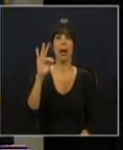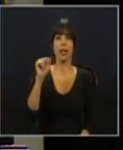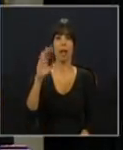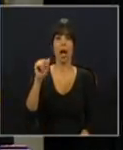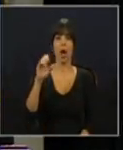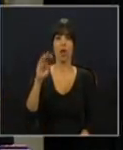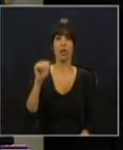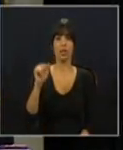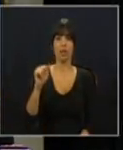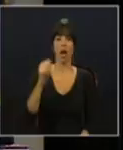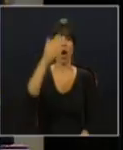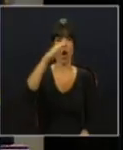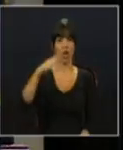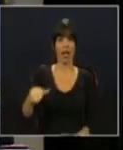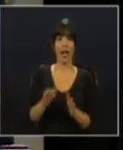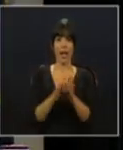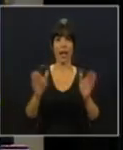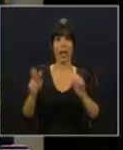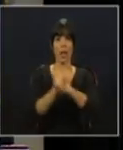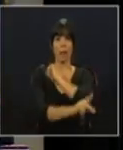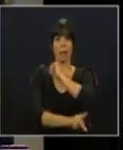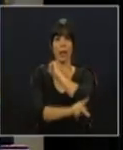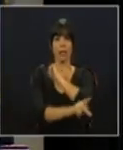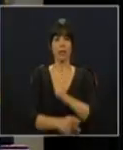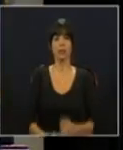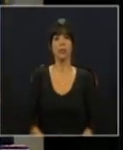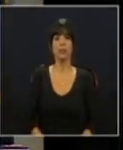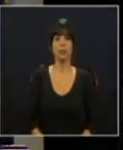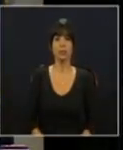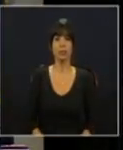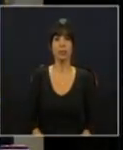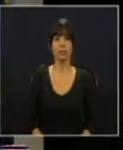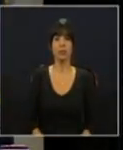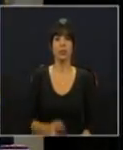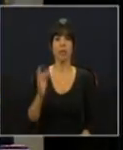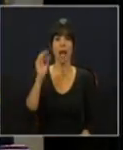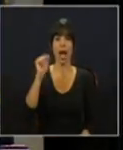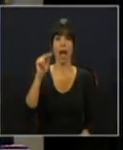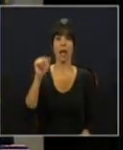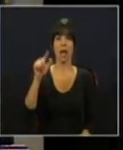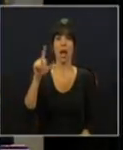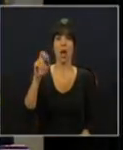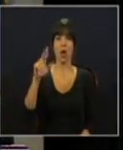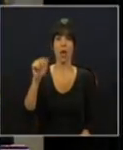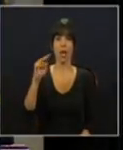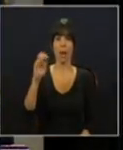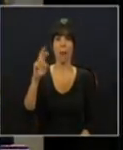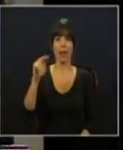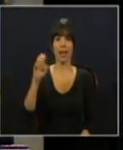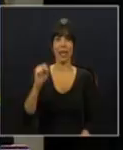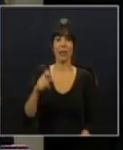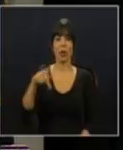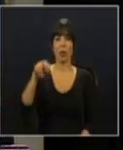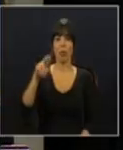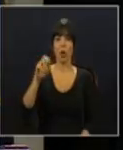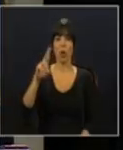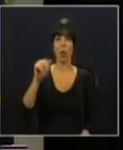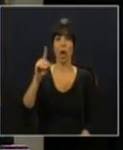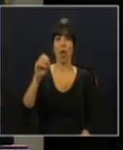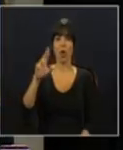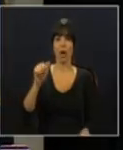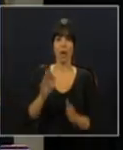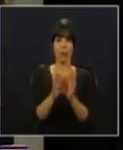Zúñiga, Contralora General de la República, señora Ana Lorena Brenes Esquivel, Procuradora General de la